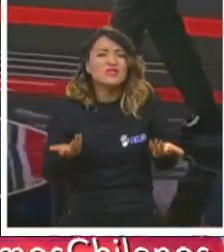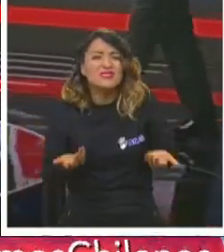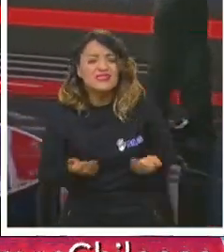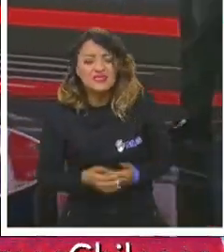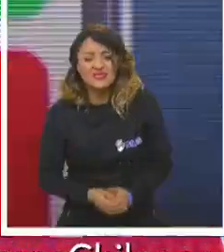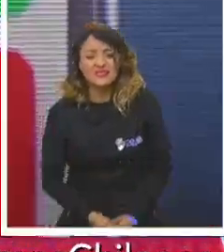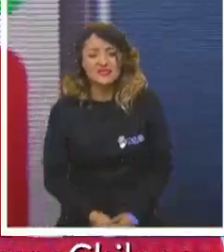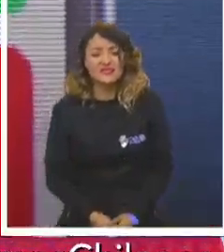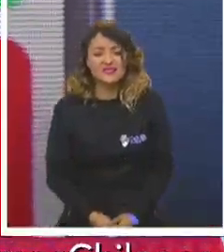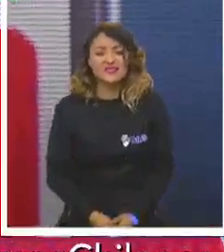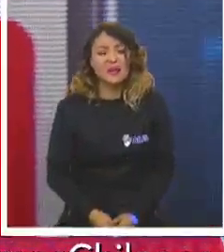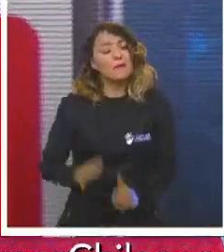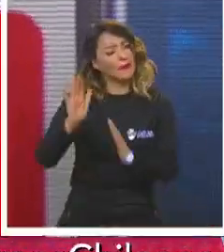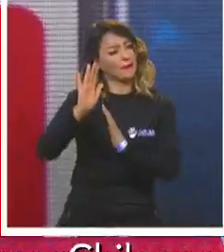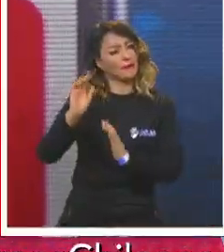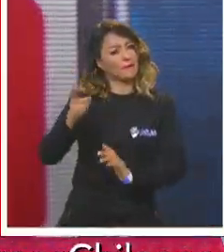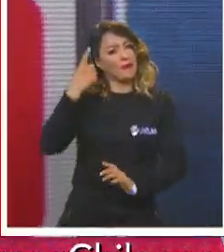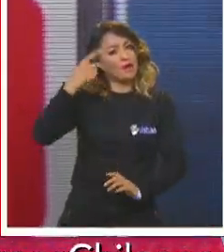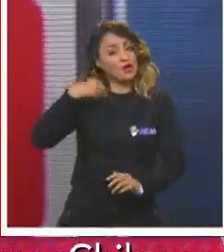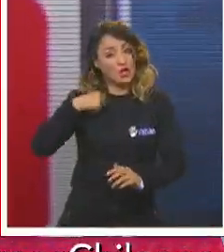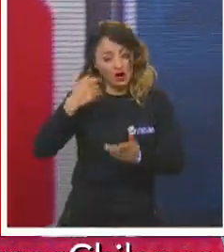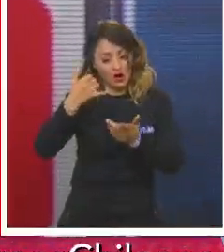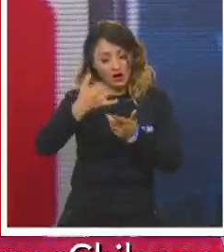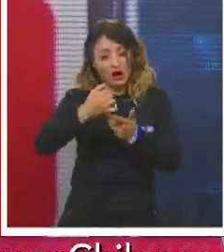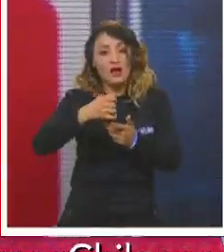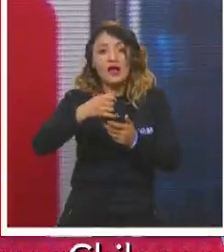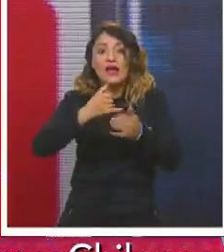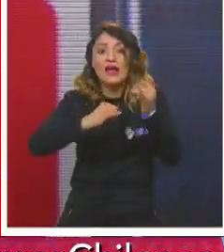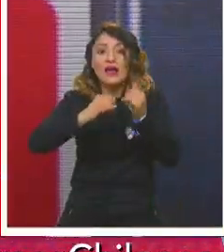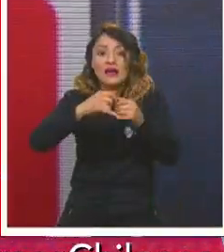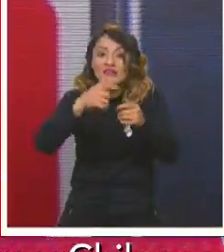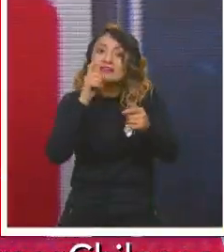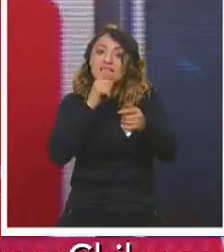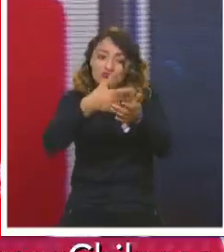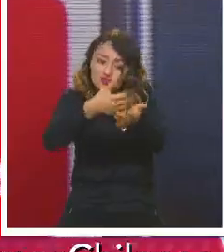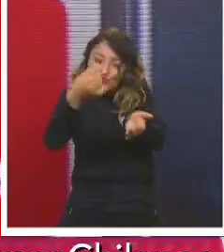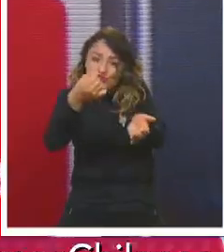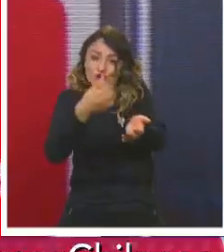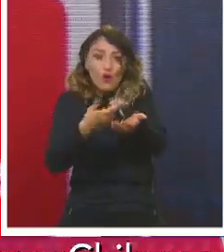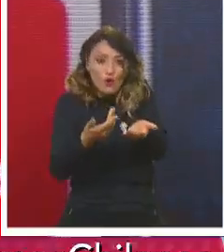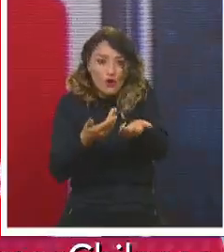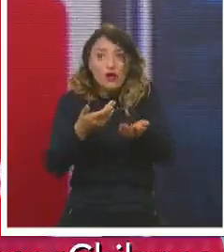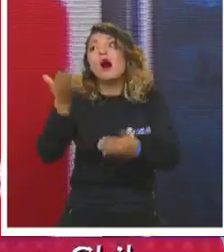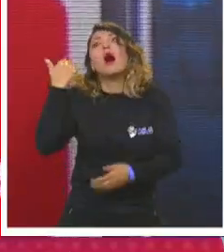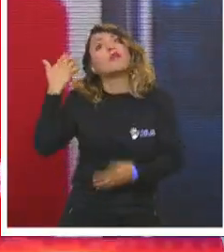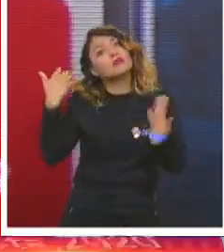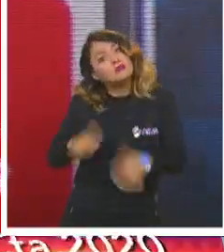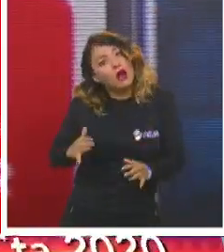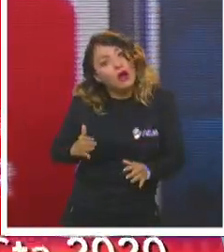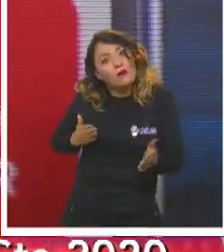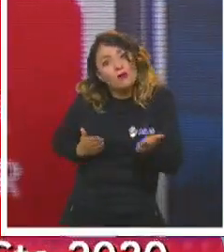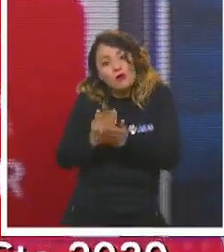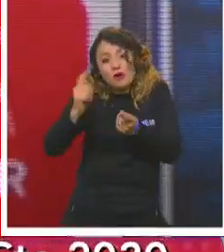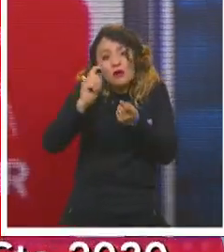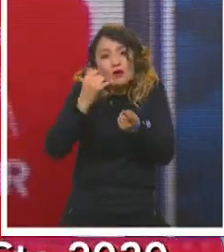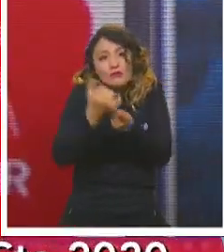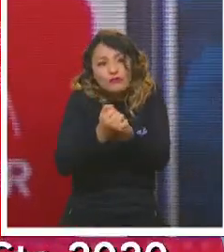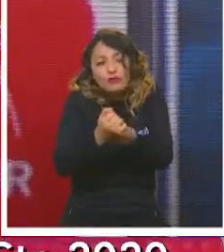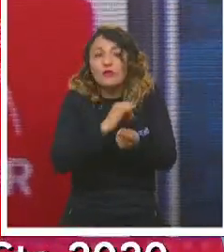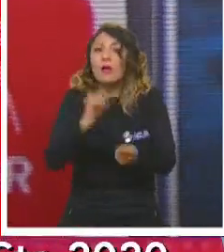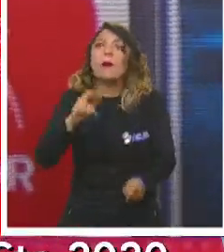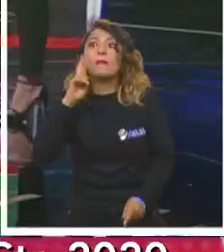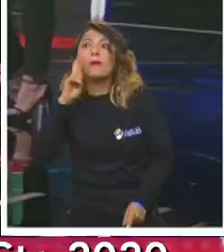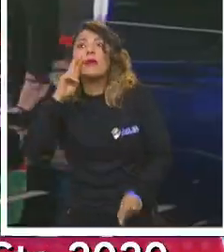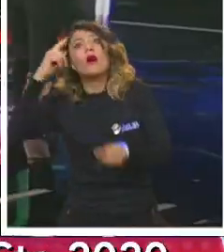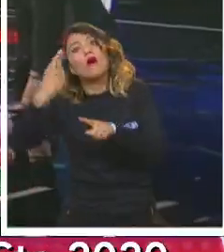¿Quién ha hecho primero? ¿No tengo que hacerme el PCR para estar acá? Pero si ya te lo hicieron en la entrada. No, se me lo hice en la entrada, pero el equipo quise ir a hacer pipí, me dijeron también te lo tenéis que